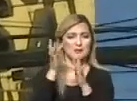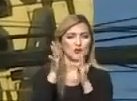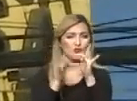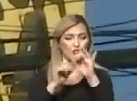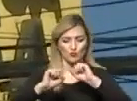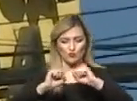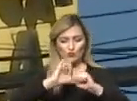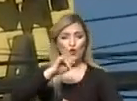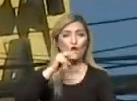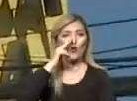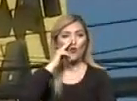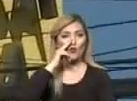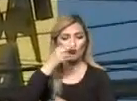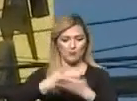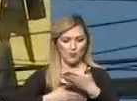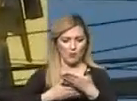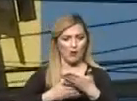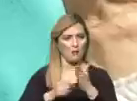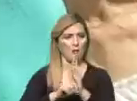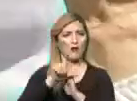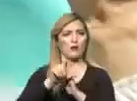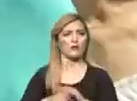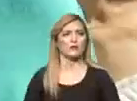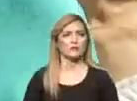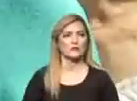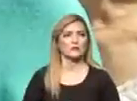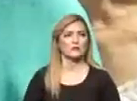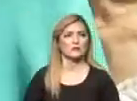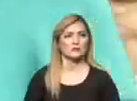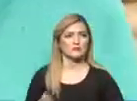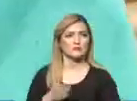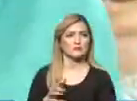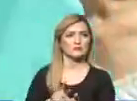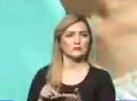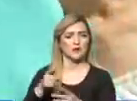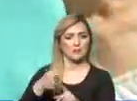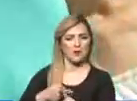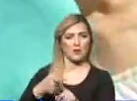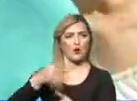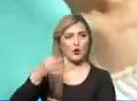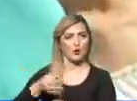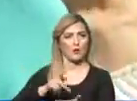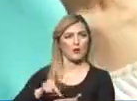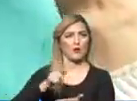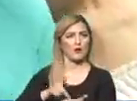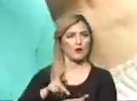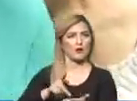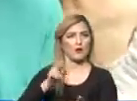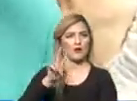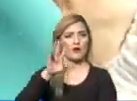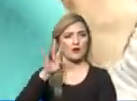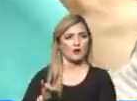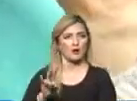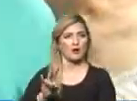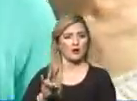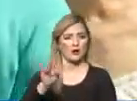abril, mayo y junio, les llegó planillas altas. En internet vimos cuánto teníamos que pagar. Y mes a mes, cumplidamente, a mí me toca pagar cada 27, yo